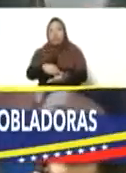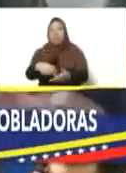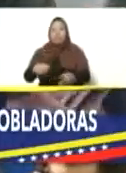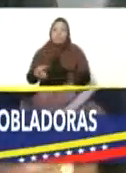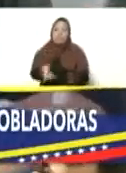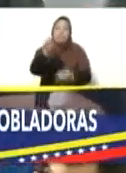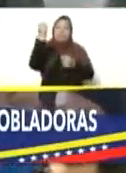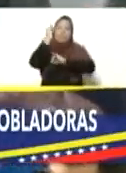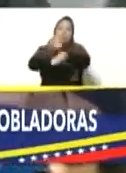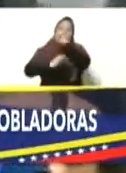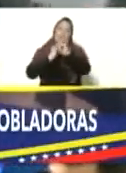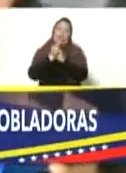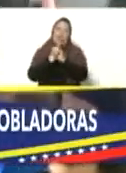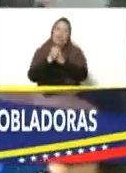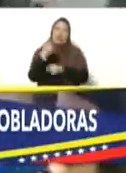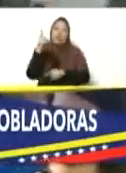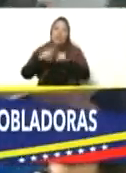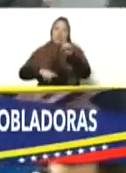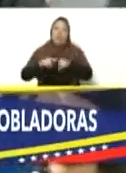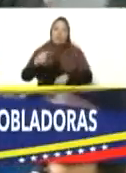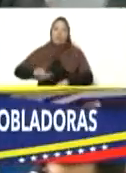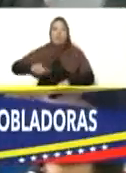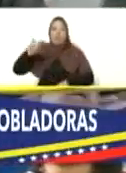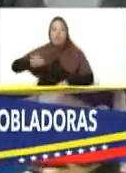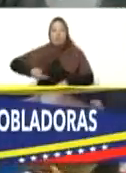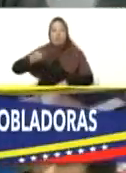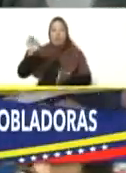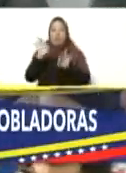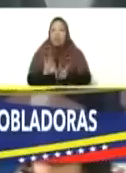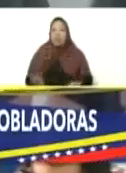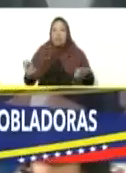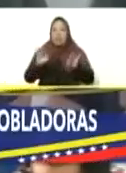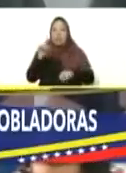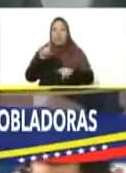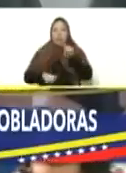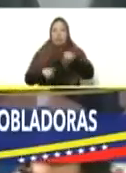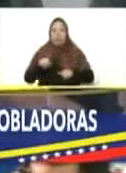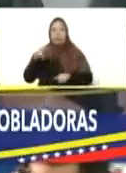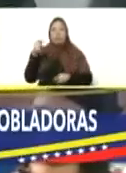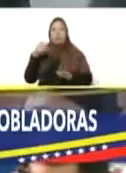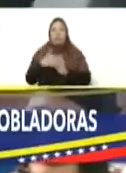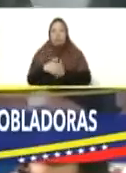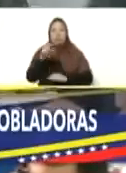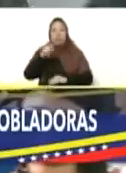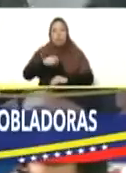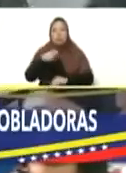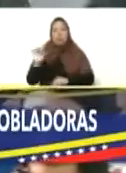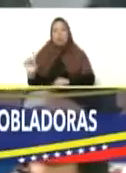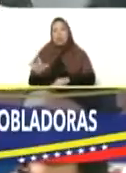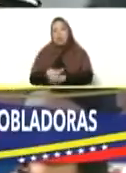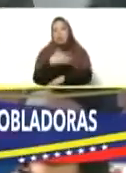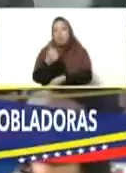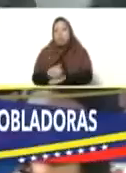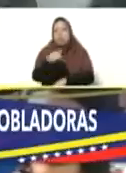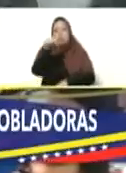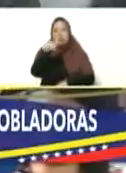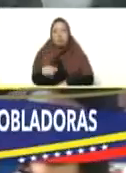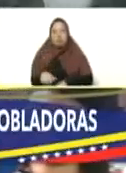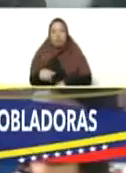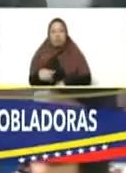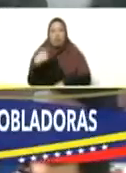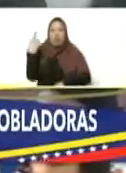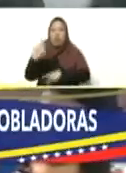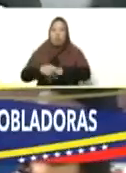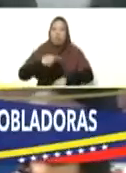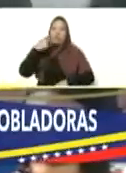pero además no requiere insumos importadas dominados a que es algo y sobre todo que es el principio de esta de esta